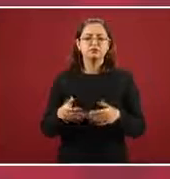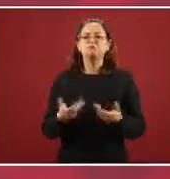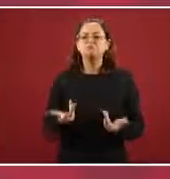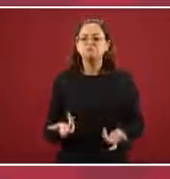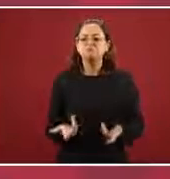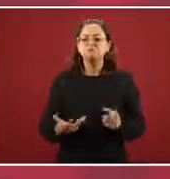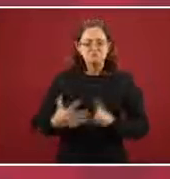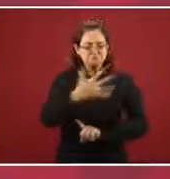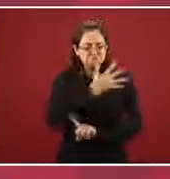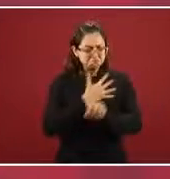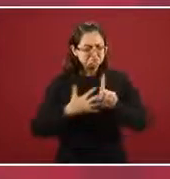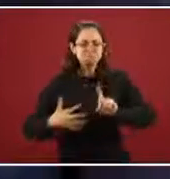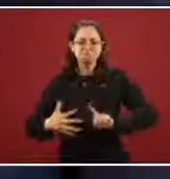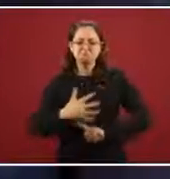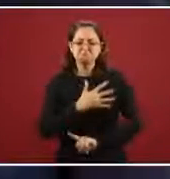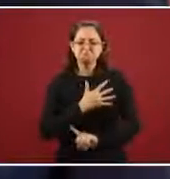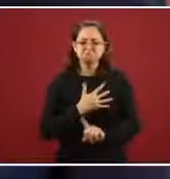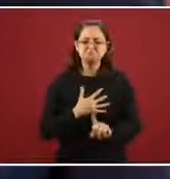condiciones,